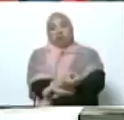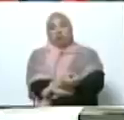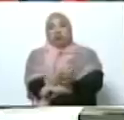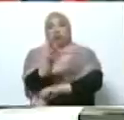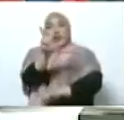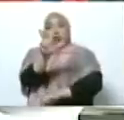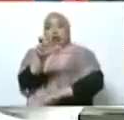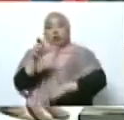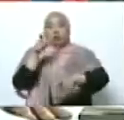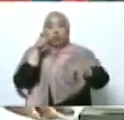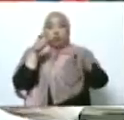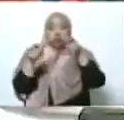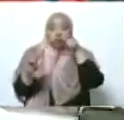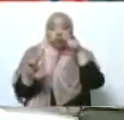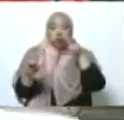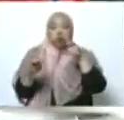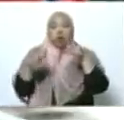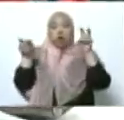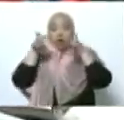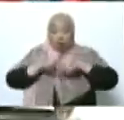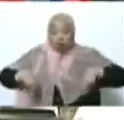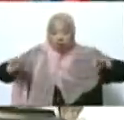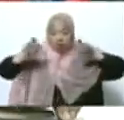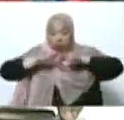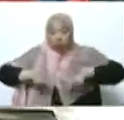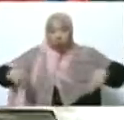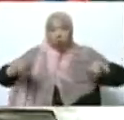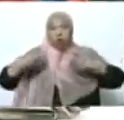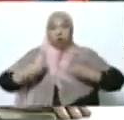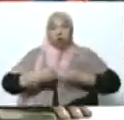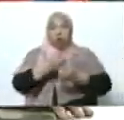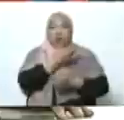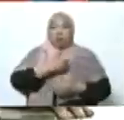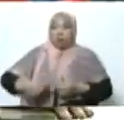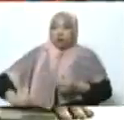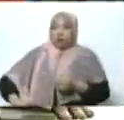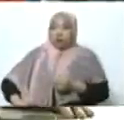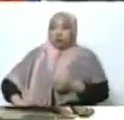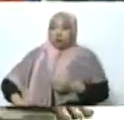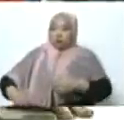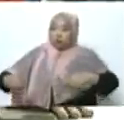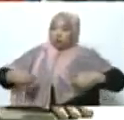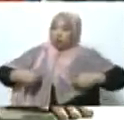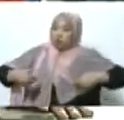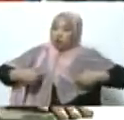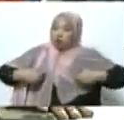hace, ayer estuvimos revisando, junto con el compañero presidente, la eficiencia